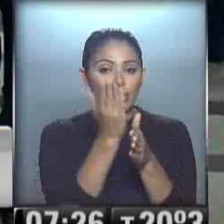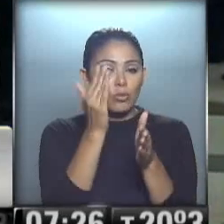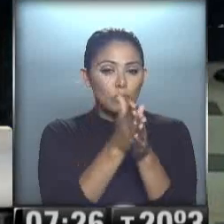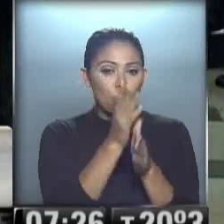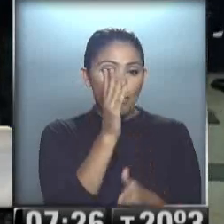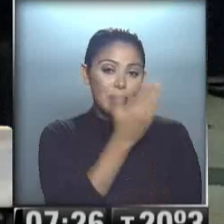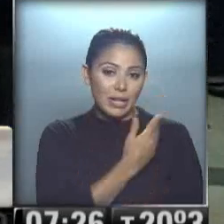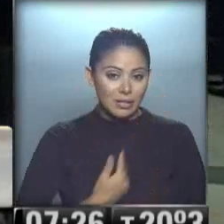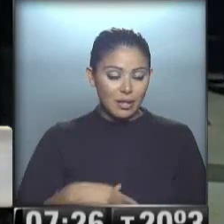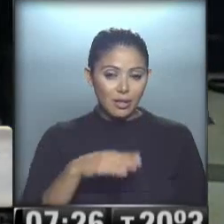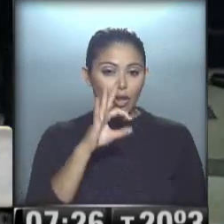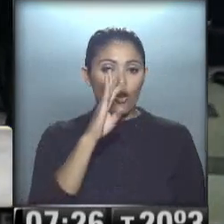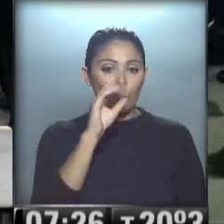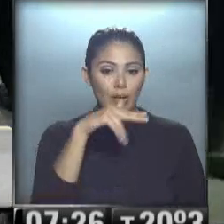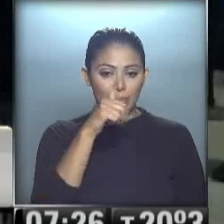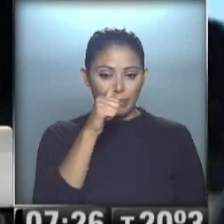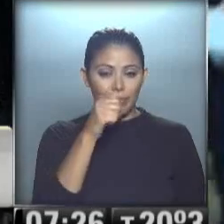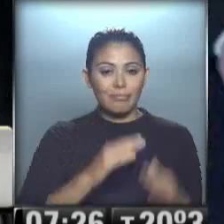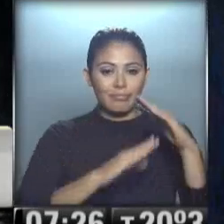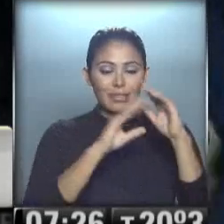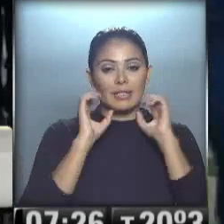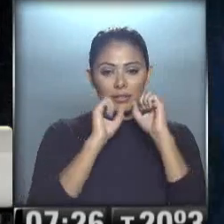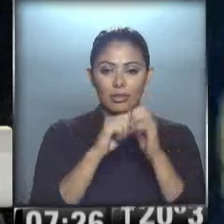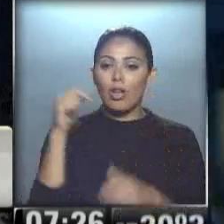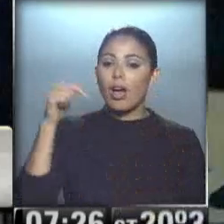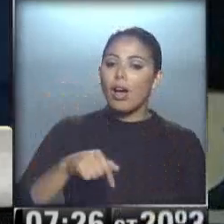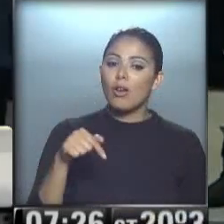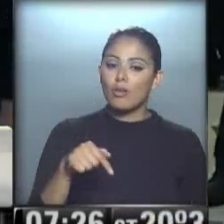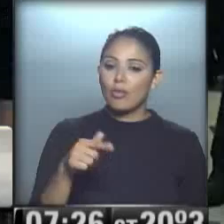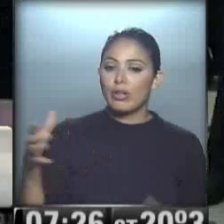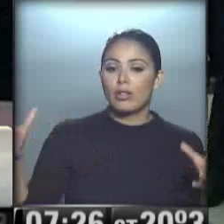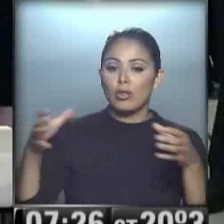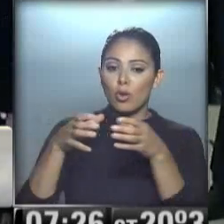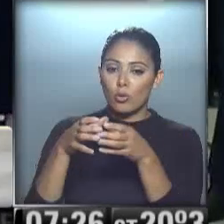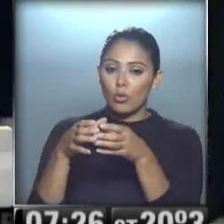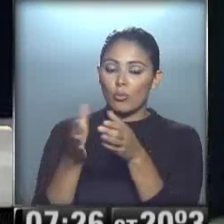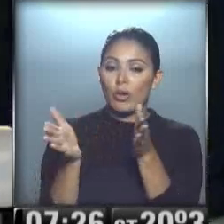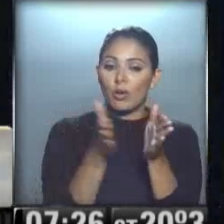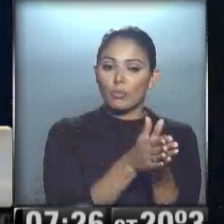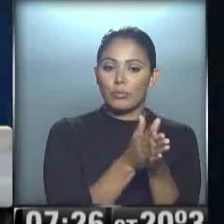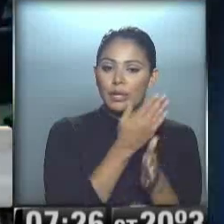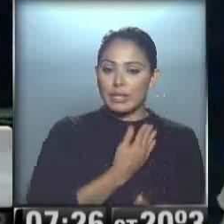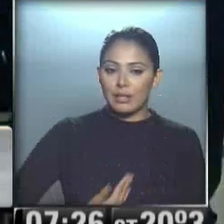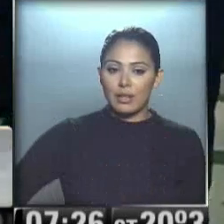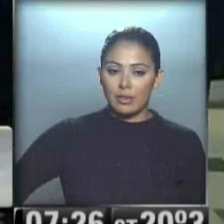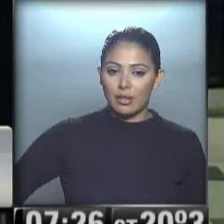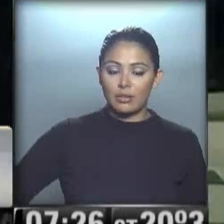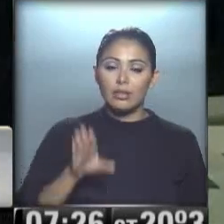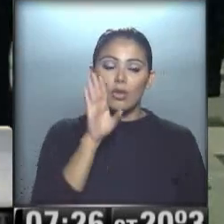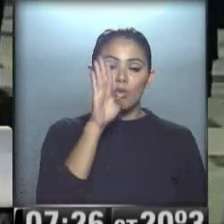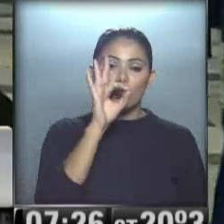Ob eneada se está retirando la comitiva que acompaña al presidente